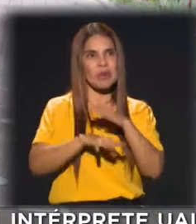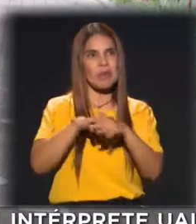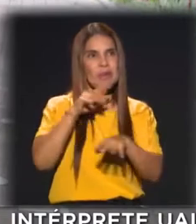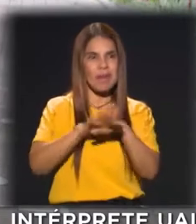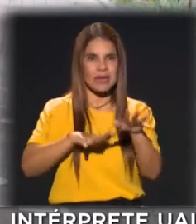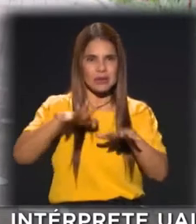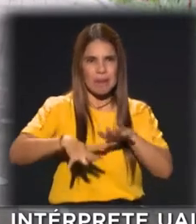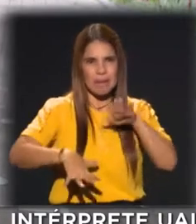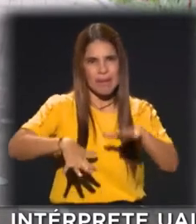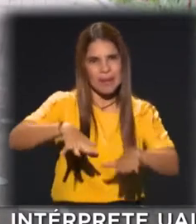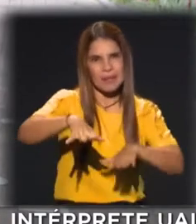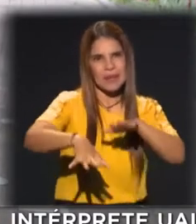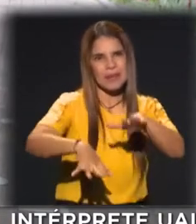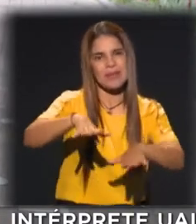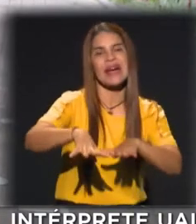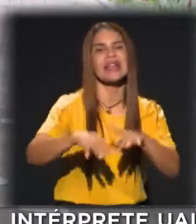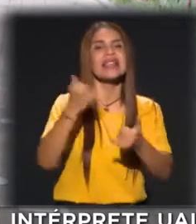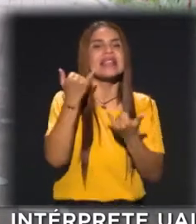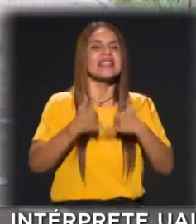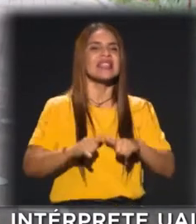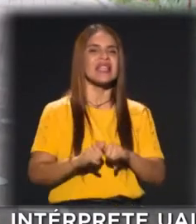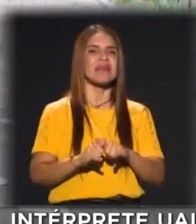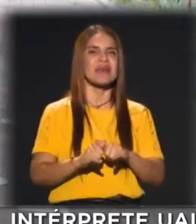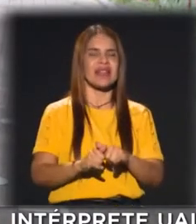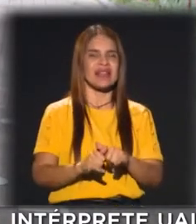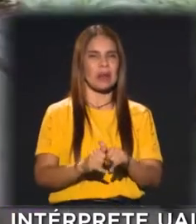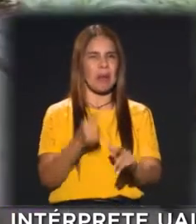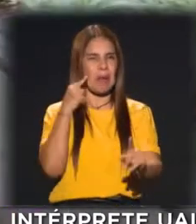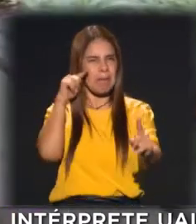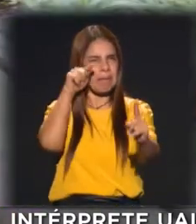pies poniéndolas en diferentes posiciones. Y vamos a terminar con la puntería.